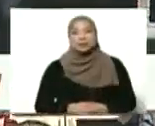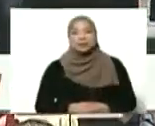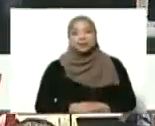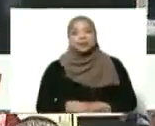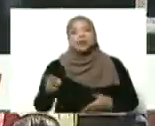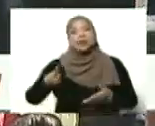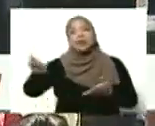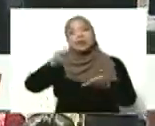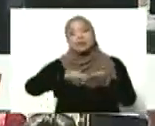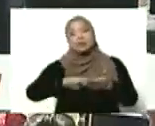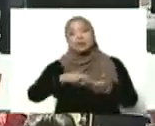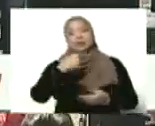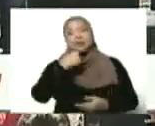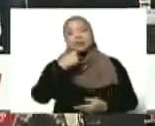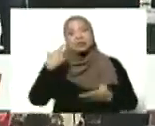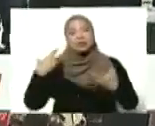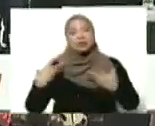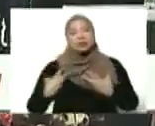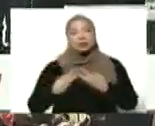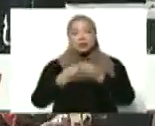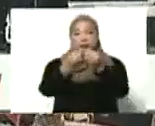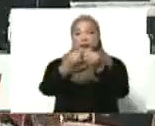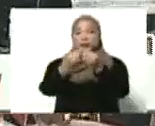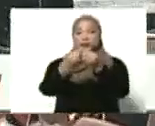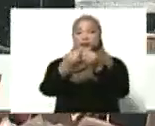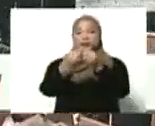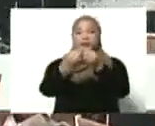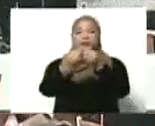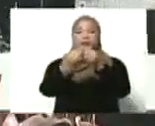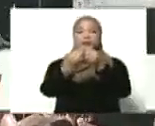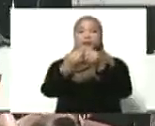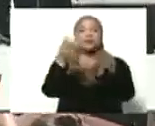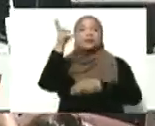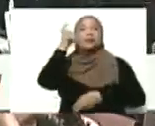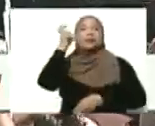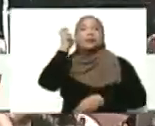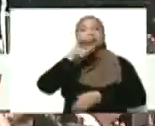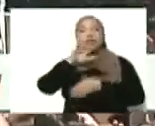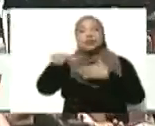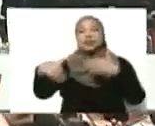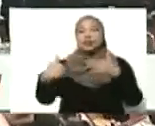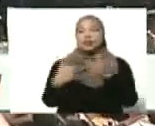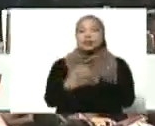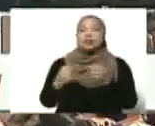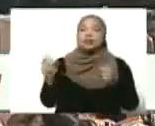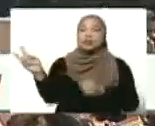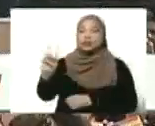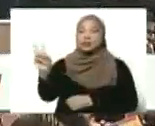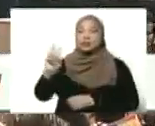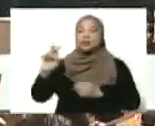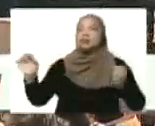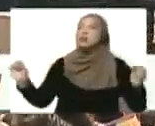Repitan conmigo, por favor, que se oiga en toda Venezuela, desde el alma.